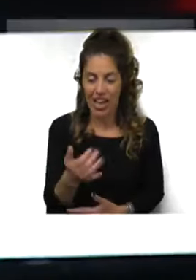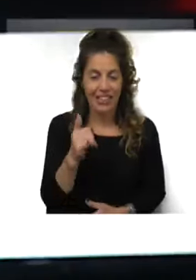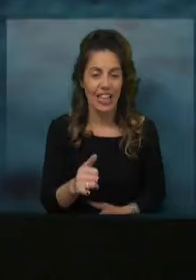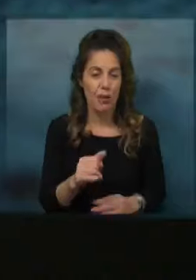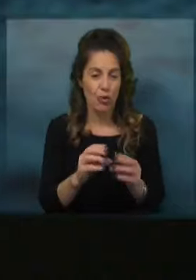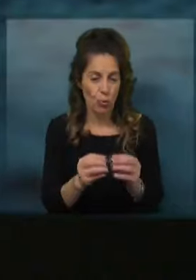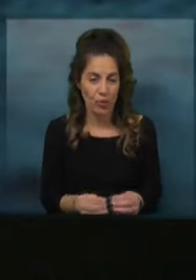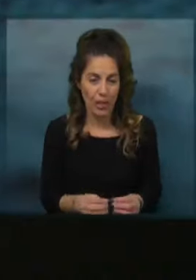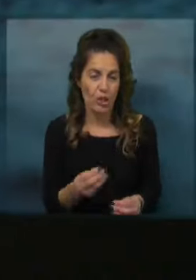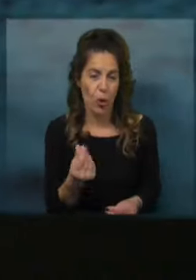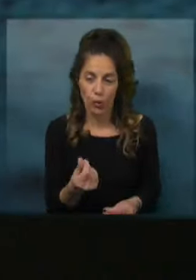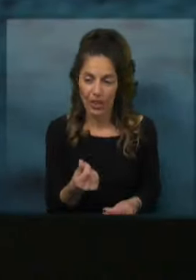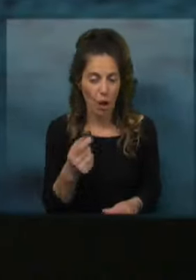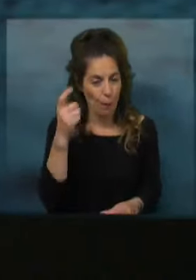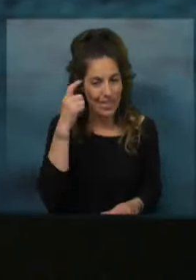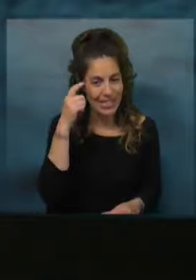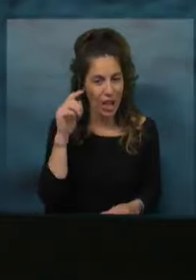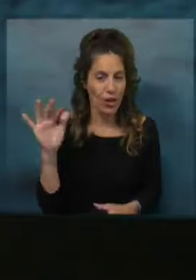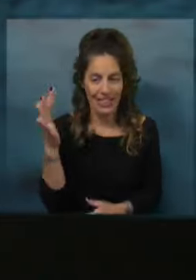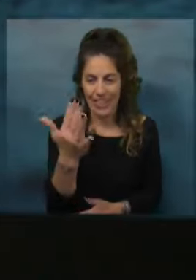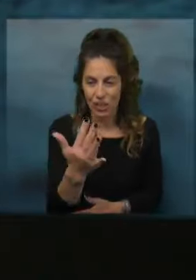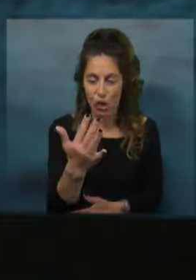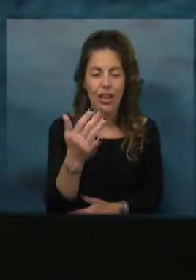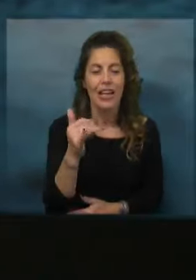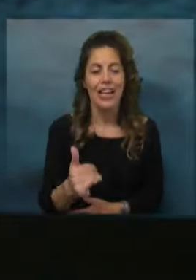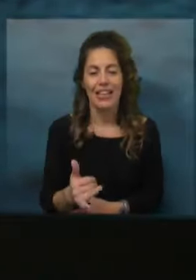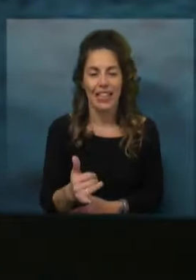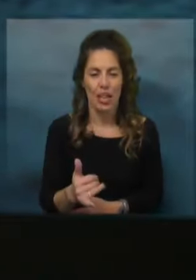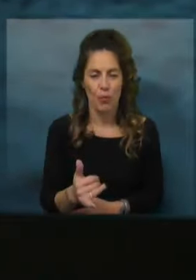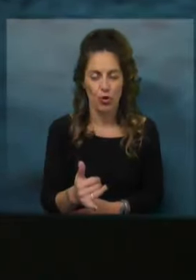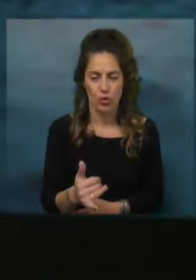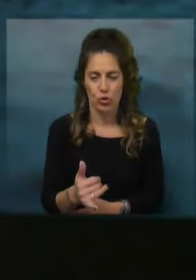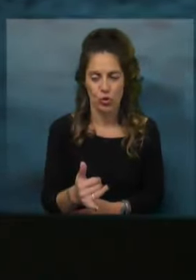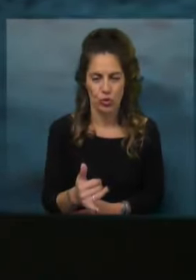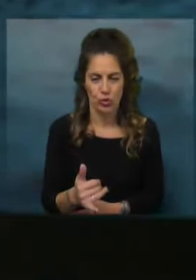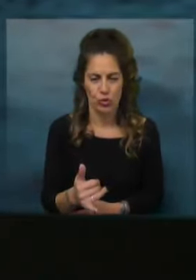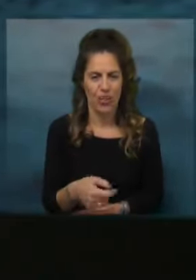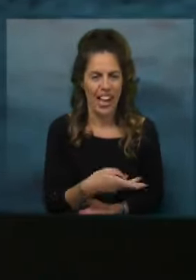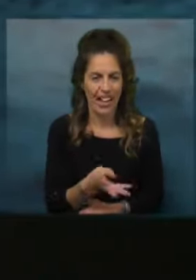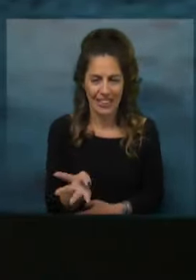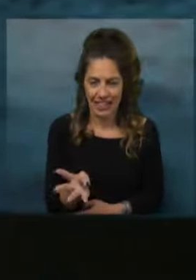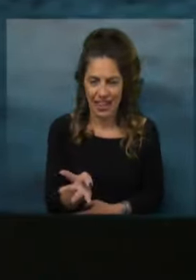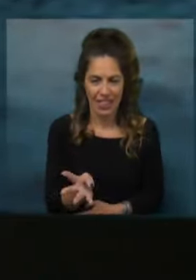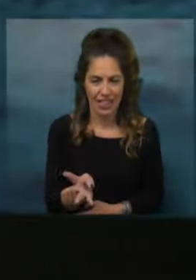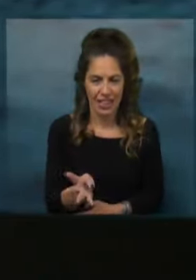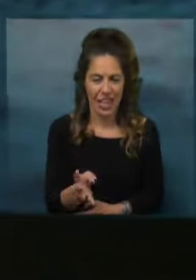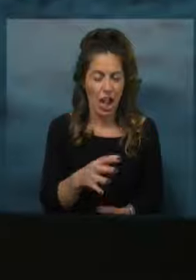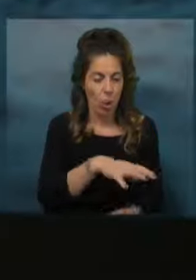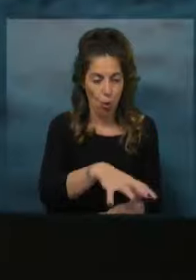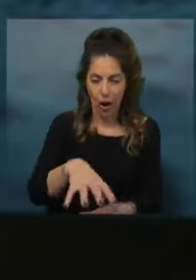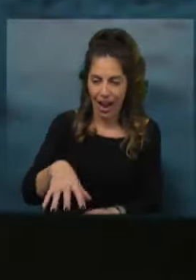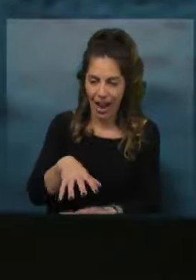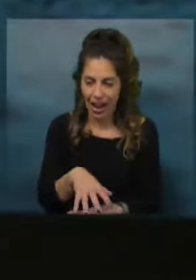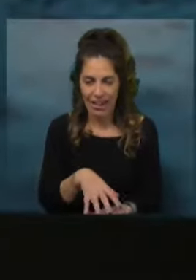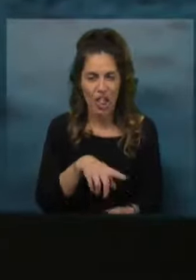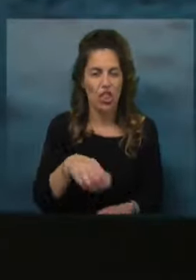presupuesto sobre todo pensado en el interior del país que tenemos una eh cantidad de lugares donde